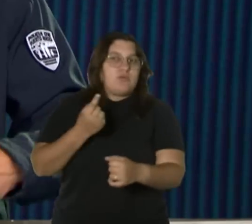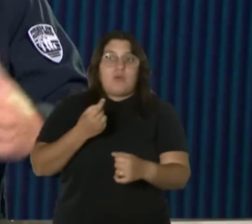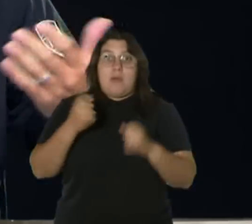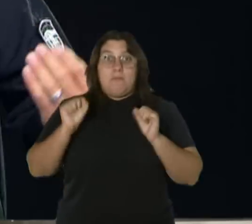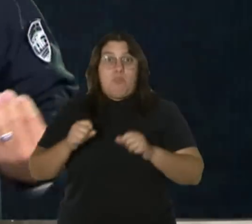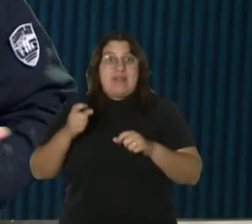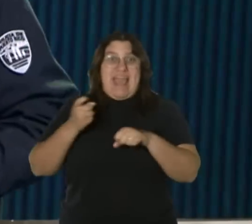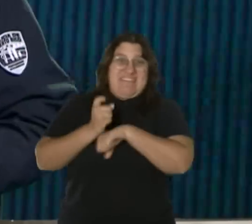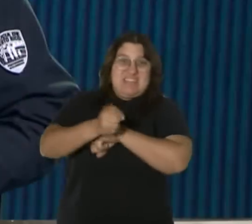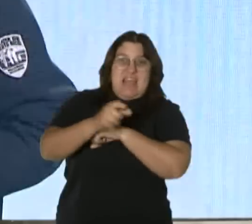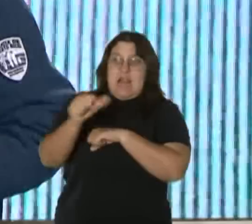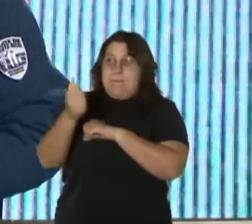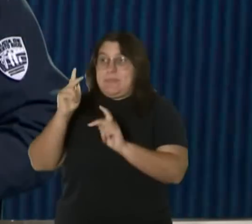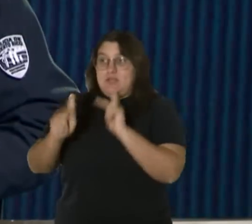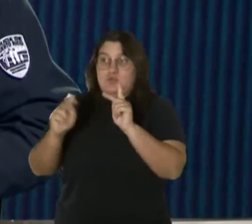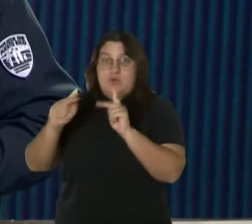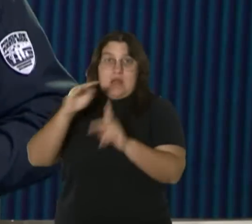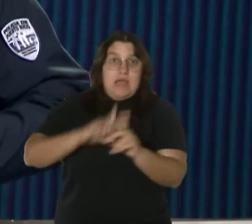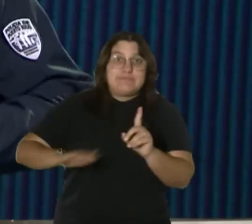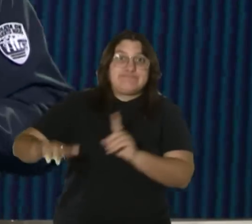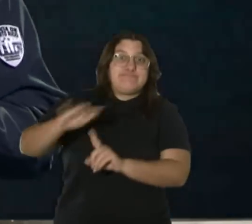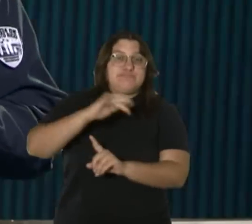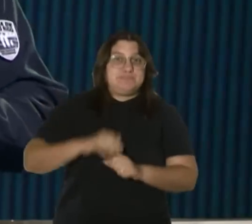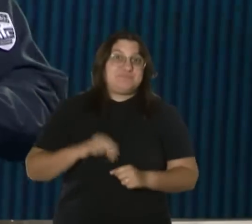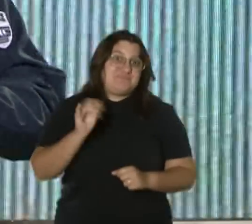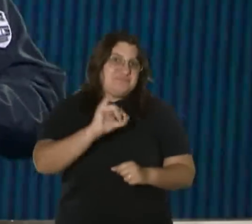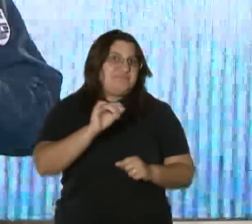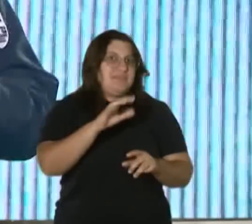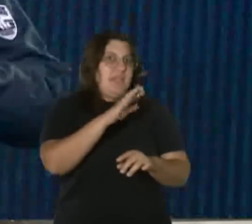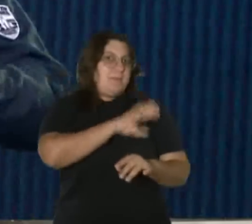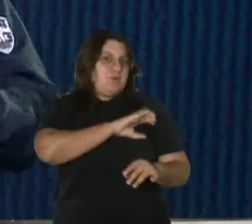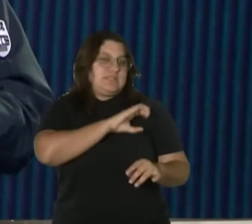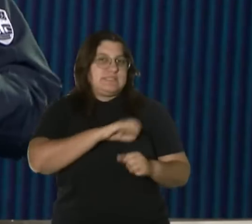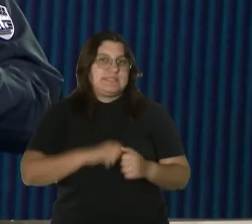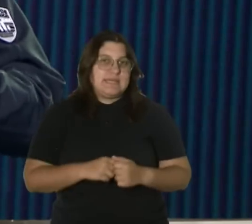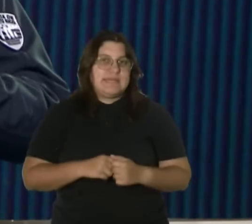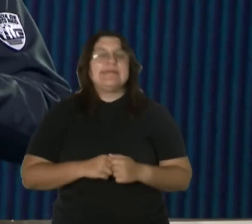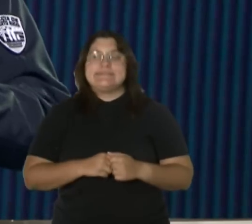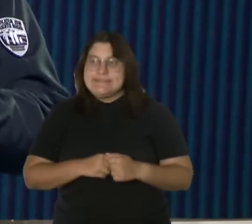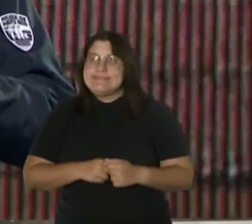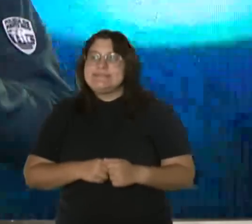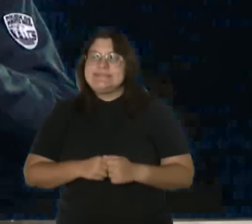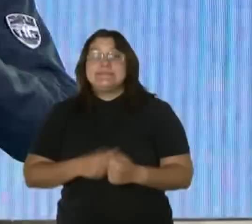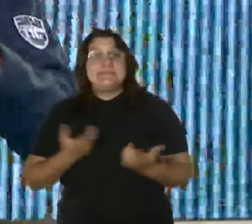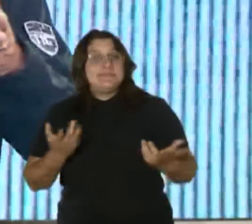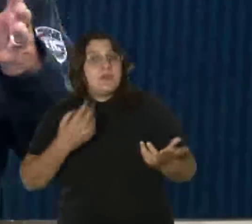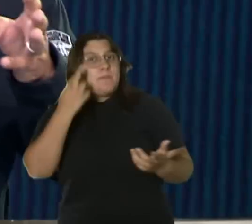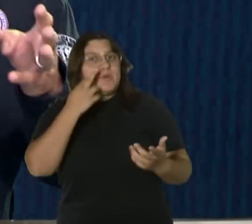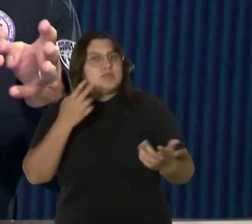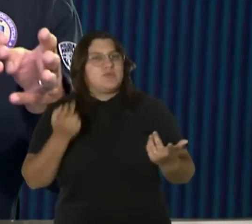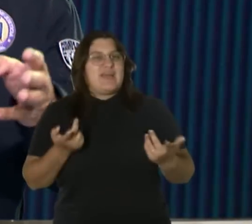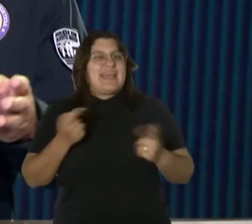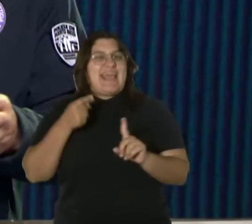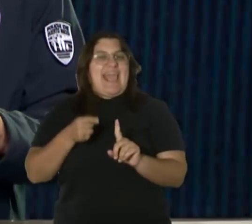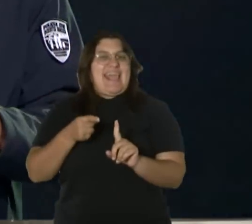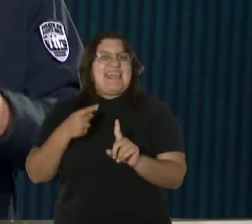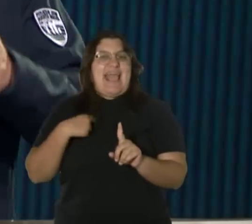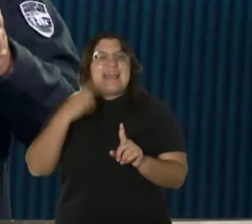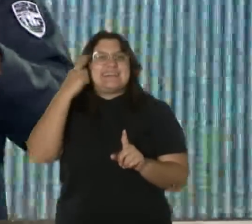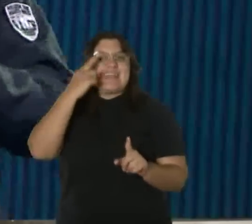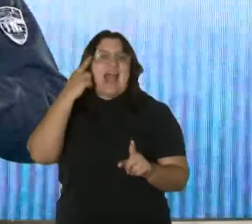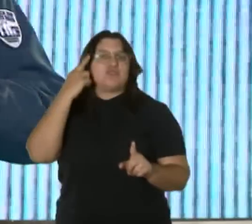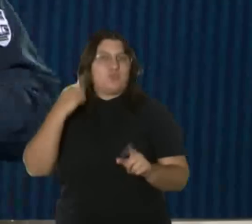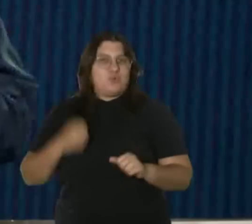la gente como a las personas que están alrededor Así que mira cómo va llevando y se va a ir ganando el concepto de razonabilidad también